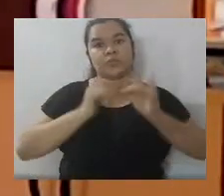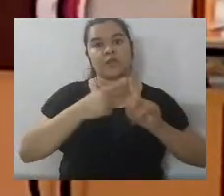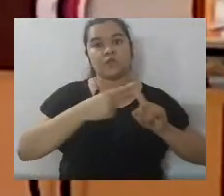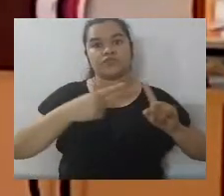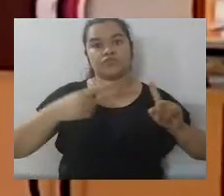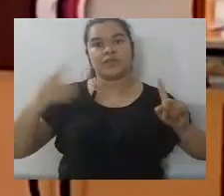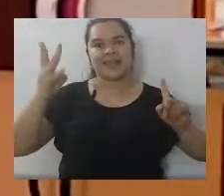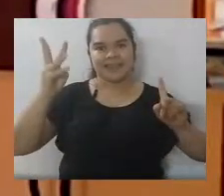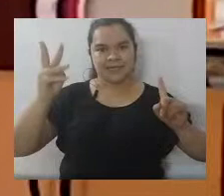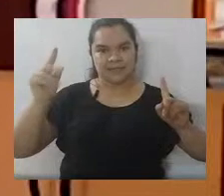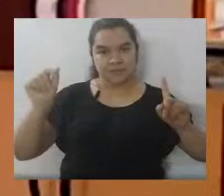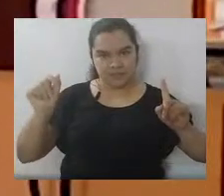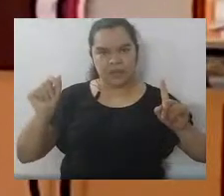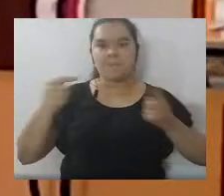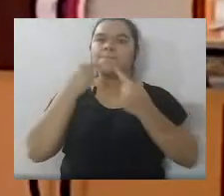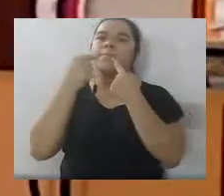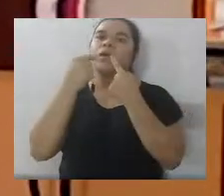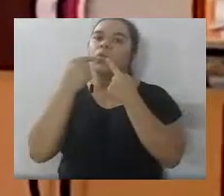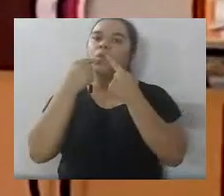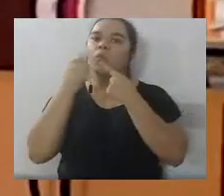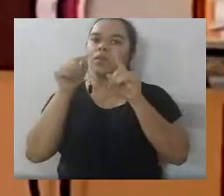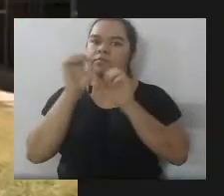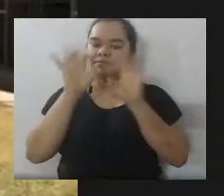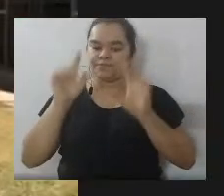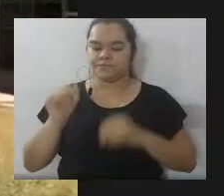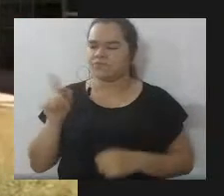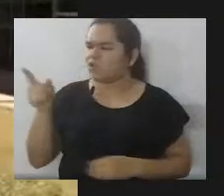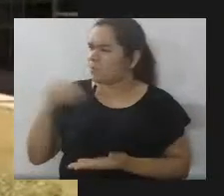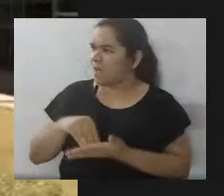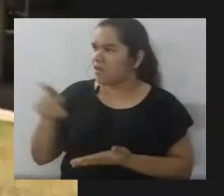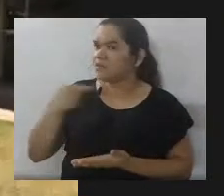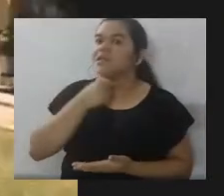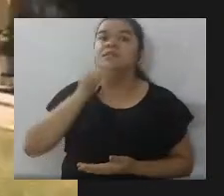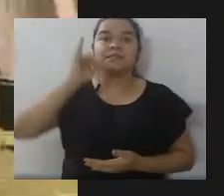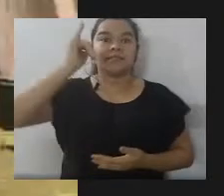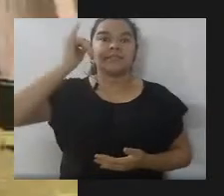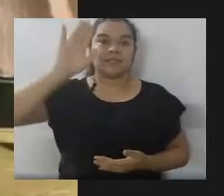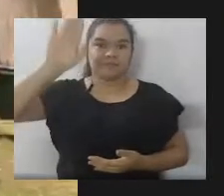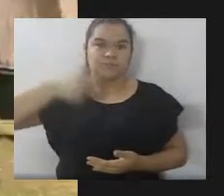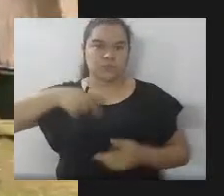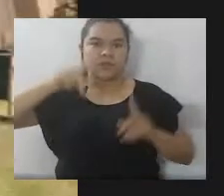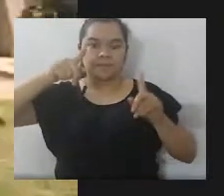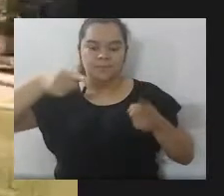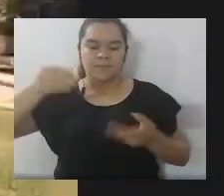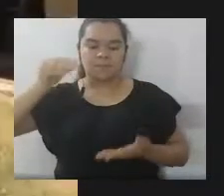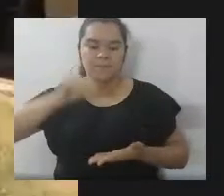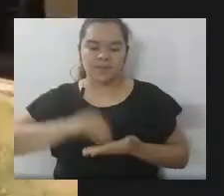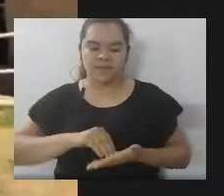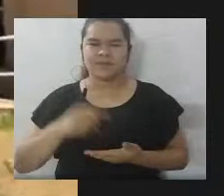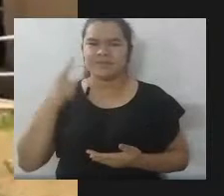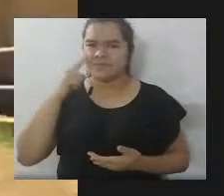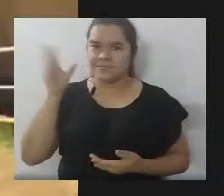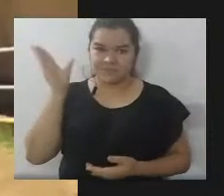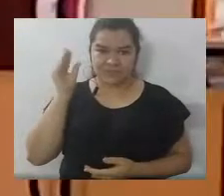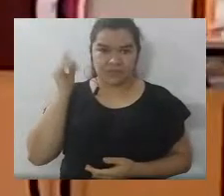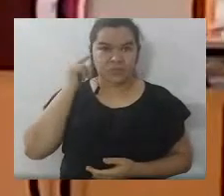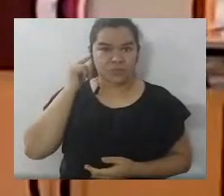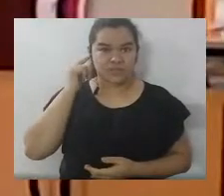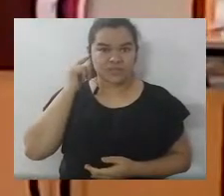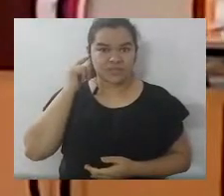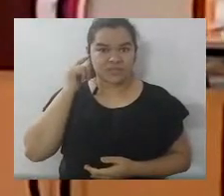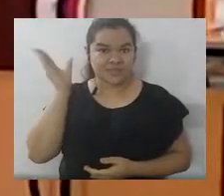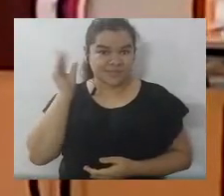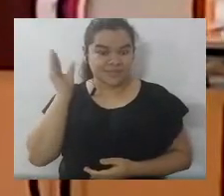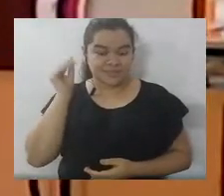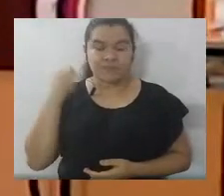y Abel, si quieres agregar algo. Sí, Gabriel, si me permitís, vamos a aprovechar, ¿se me escucha? Abel, porque no